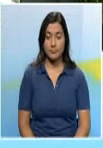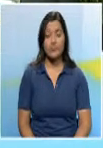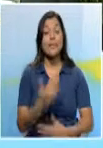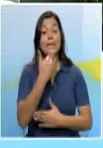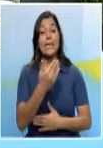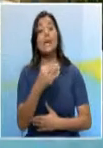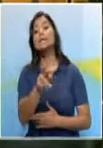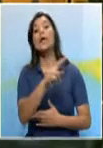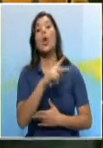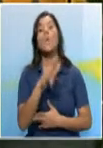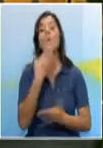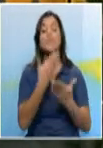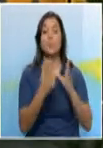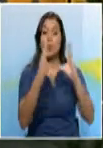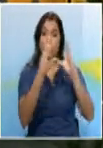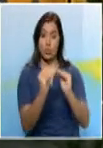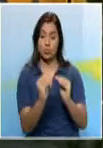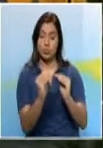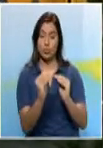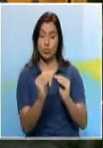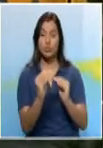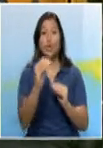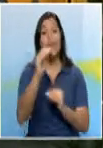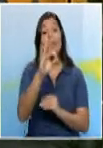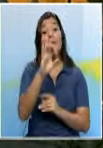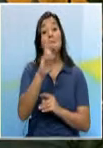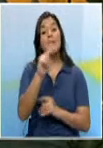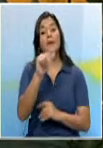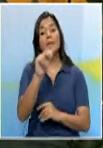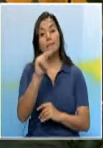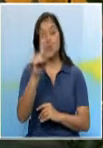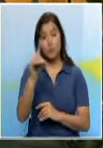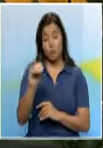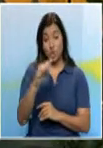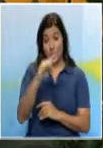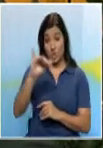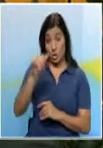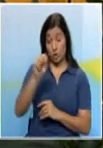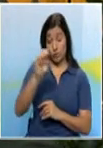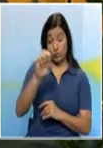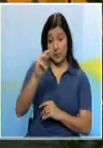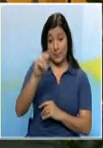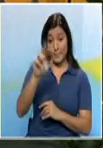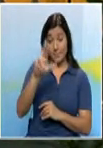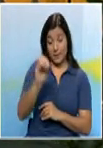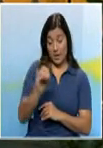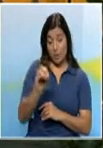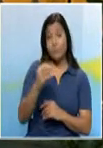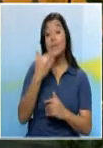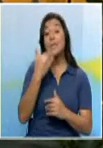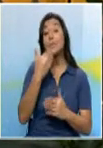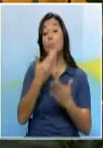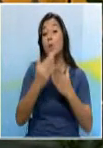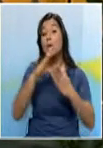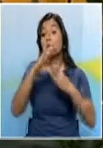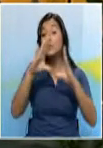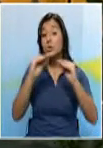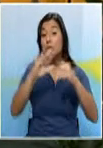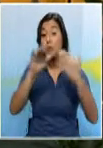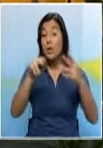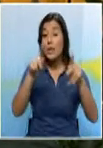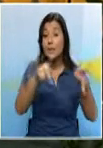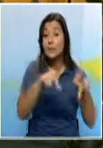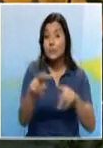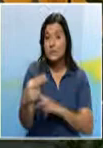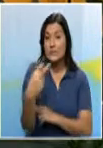Gracias, compañeros. Muy buenas noches, Fernando y José Mario, también a los y las televidentes. Bueno, aquí en la Asamblea Legislativa, contrario a